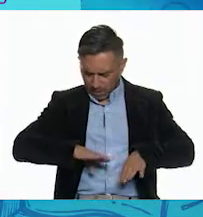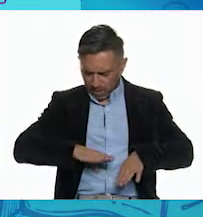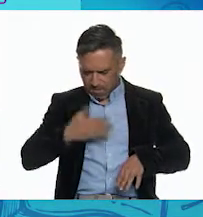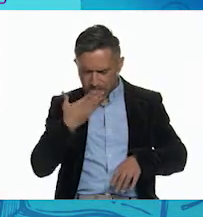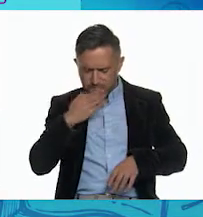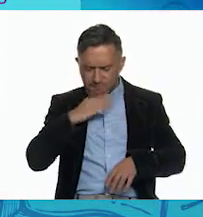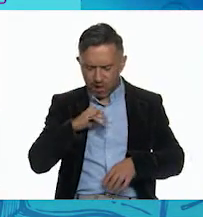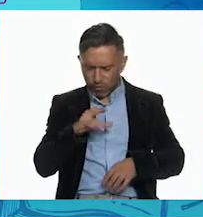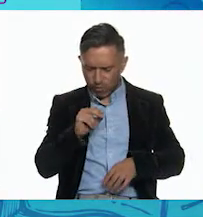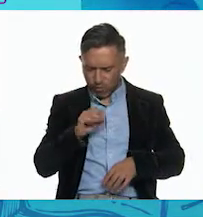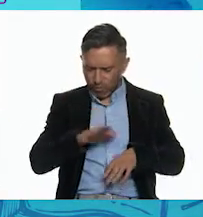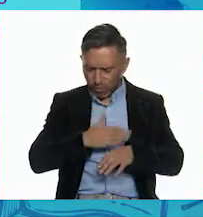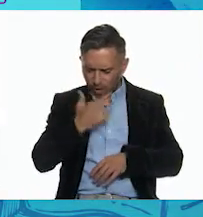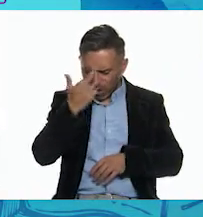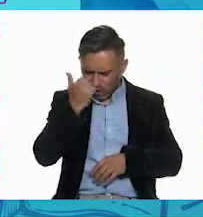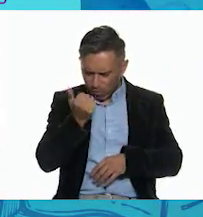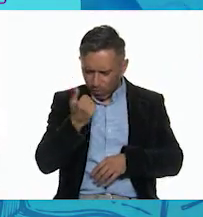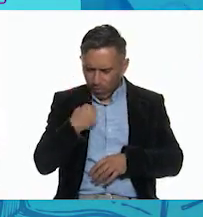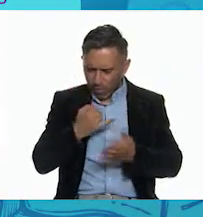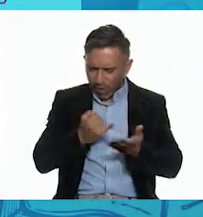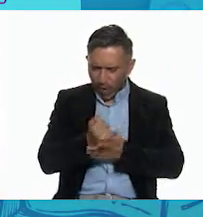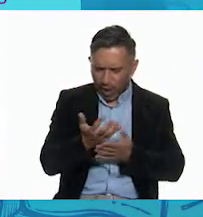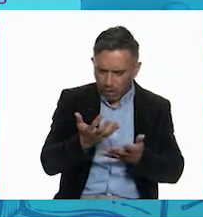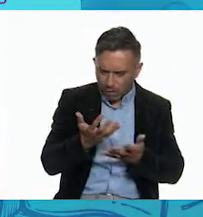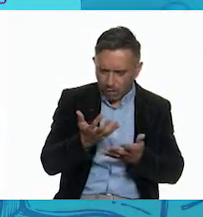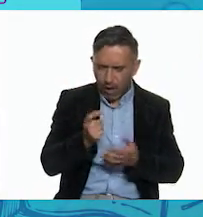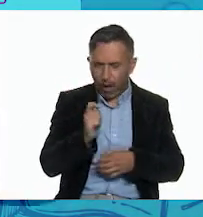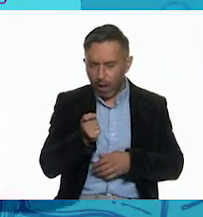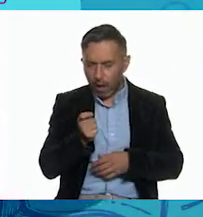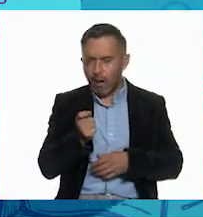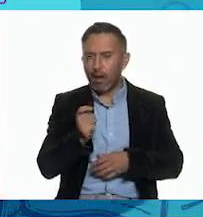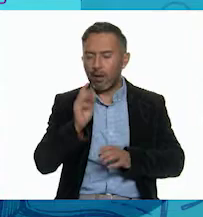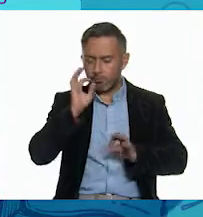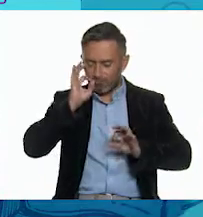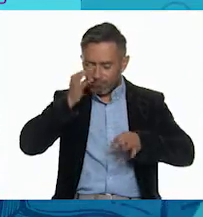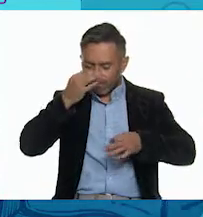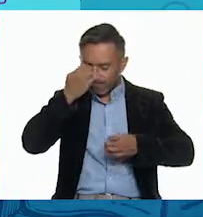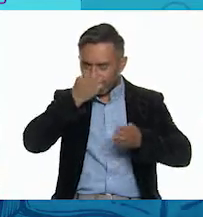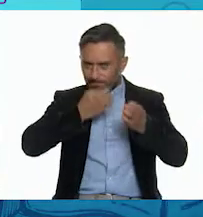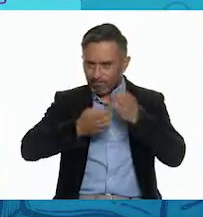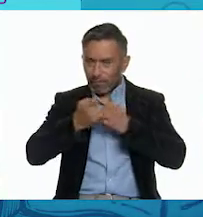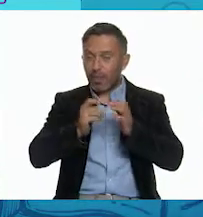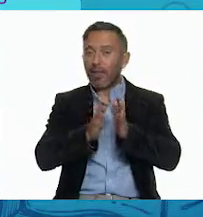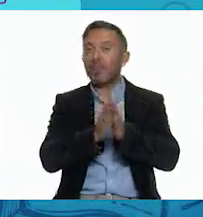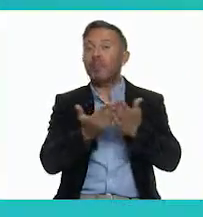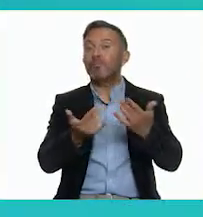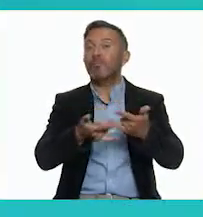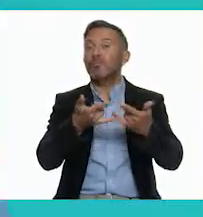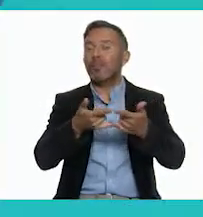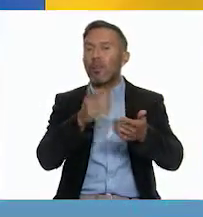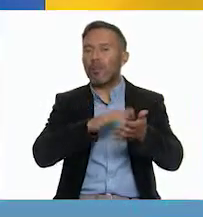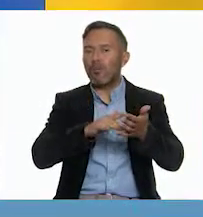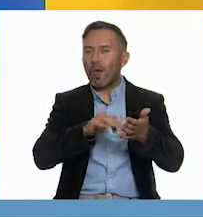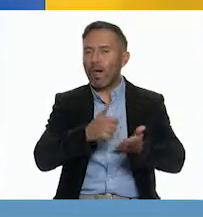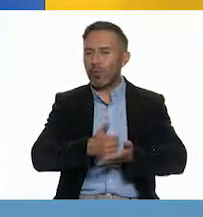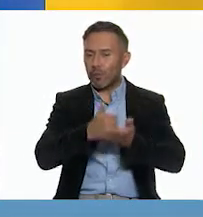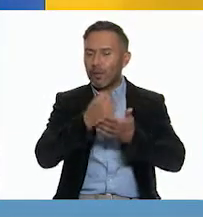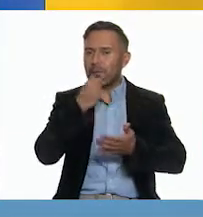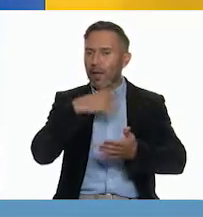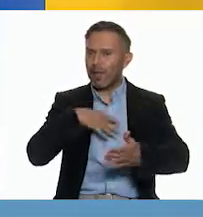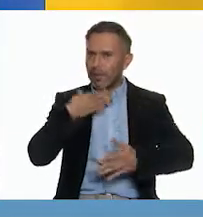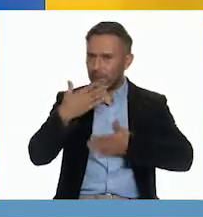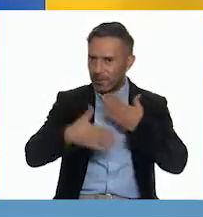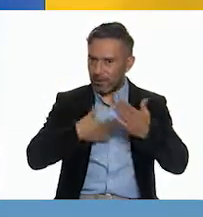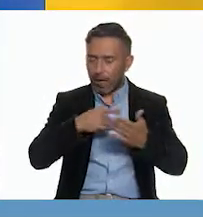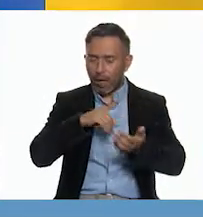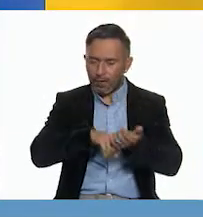qué hacemos lo que hacemos. La literatura no solo nos ayuda a divertirnos, sino también a aprender y saber más